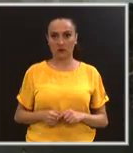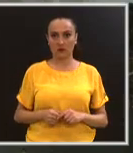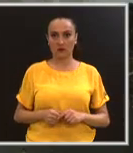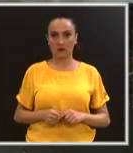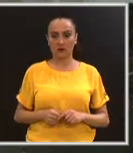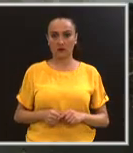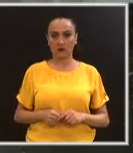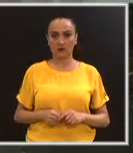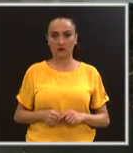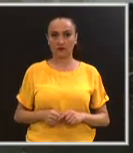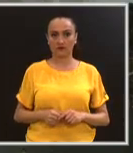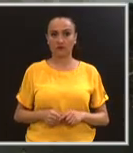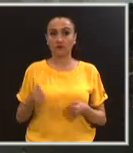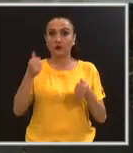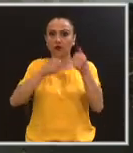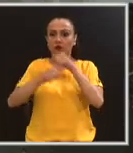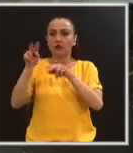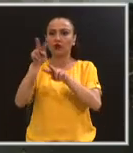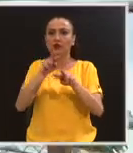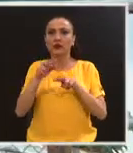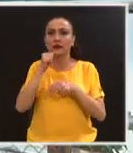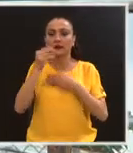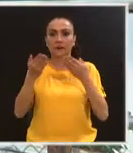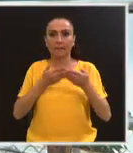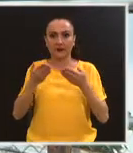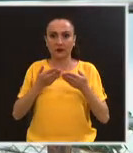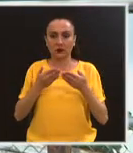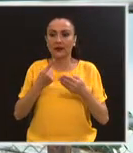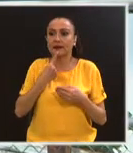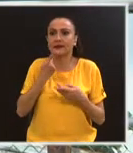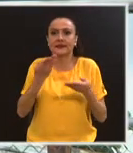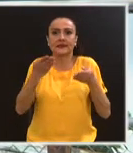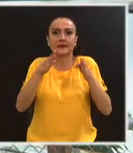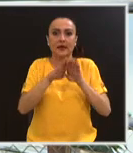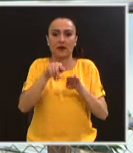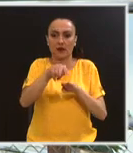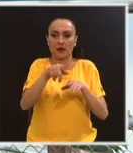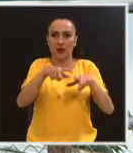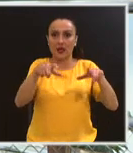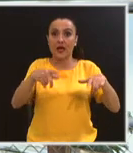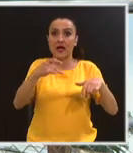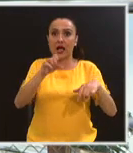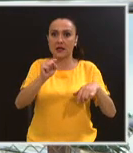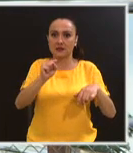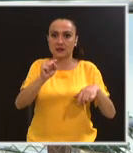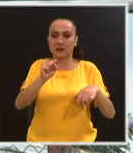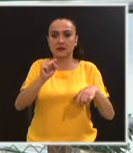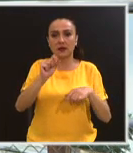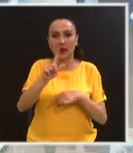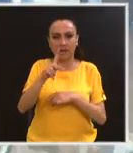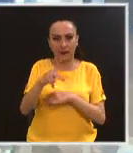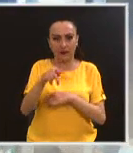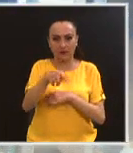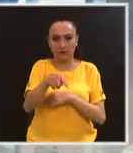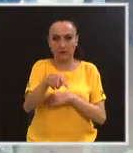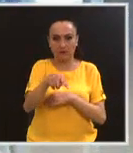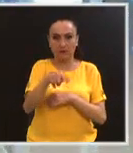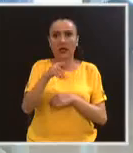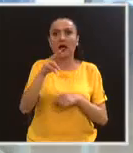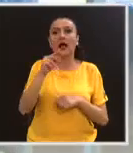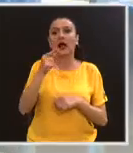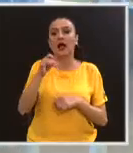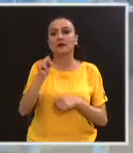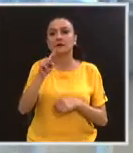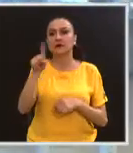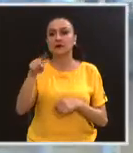arc la autoridad reguladora de los servicios públicos ordenó el cierre técnico de la planta de gas licuado de petróleo de la empresa gas nacional Z